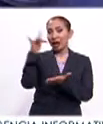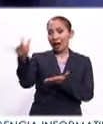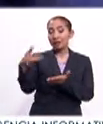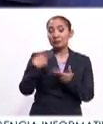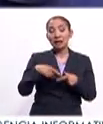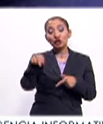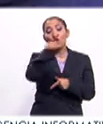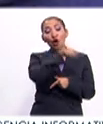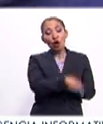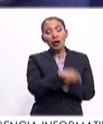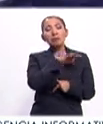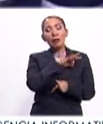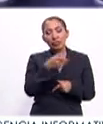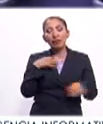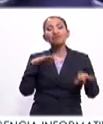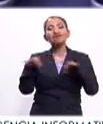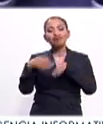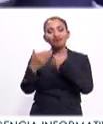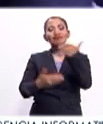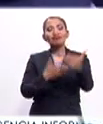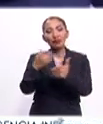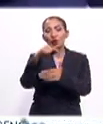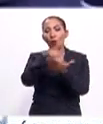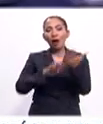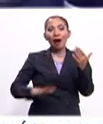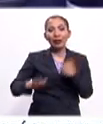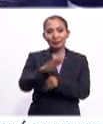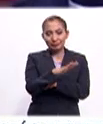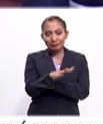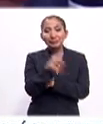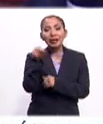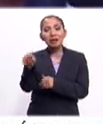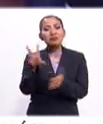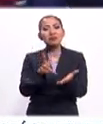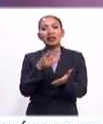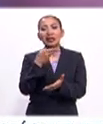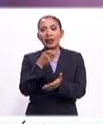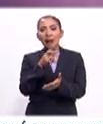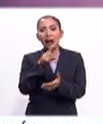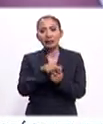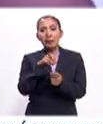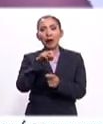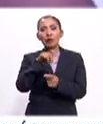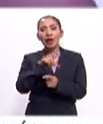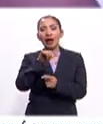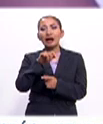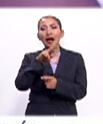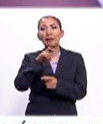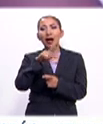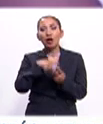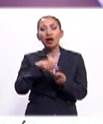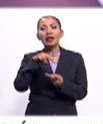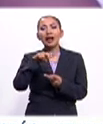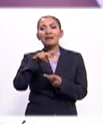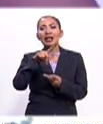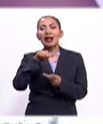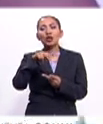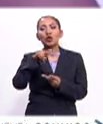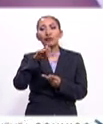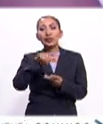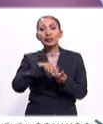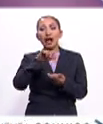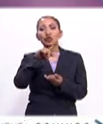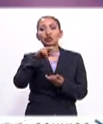a las personas que hacen posible la existencia de este espacio. Hilda Valencia, Manuela Rábago, Nabila